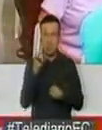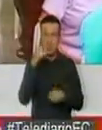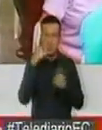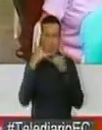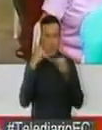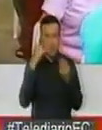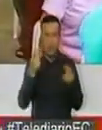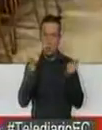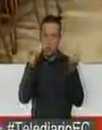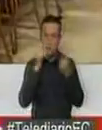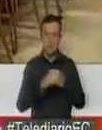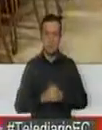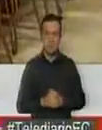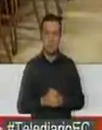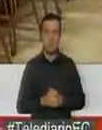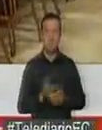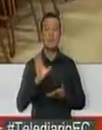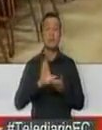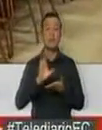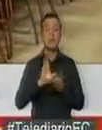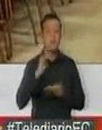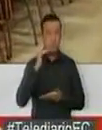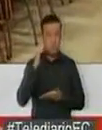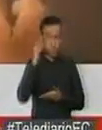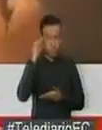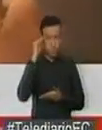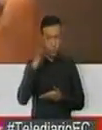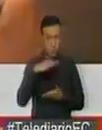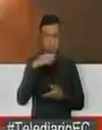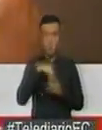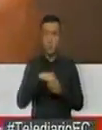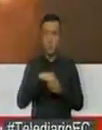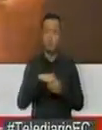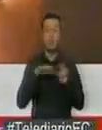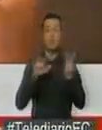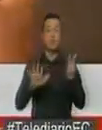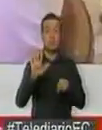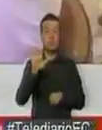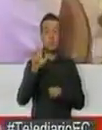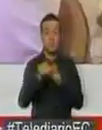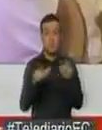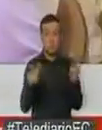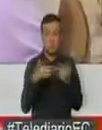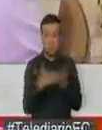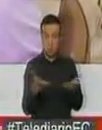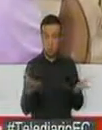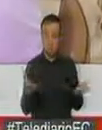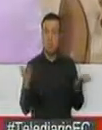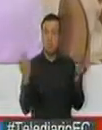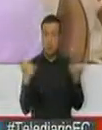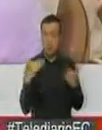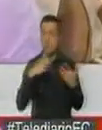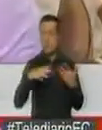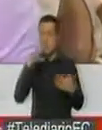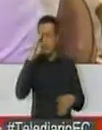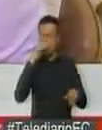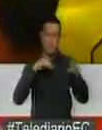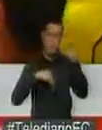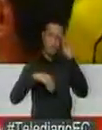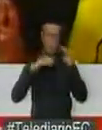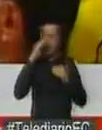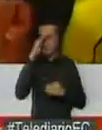de forma inmediata. El Centro de Adultos Mayores de La Victoria acoge a 75 personas y ellos han aprendido bien la